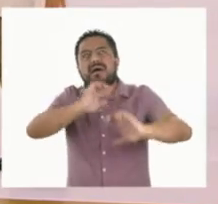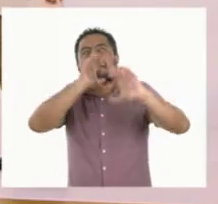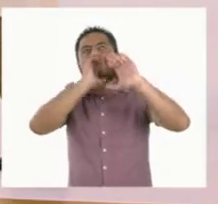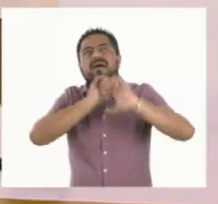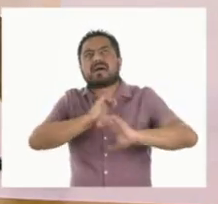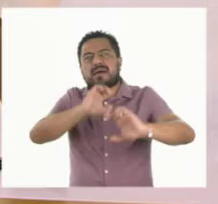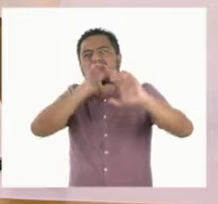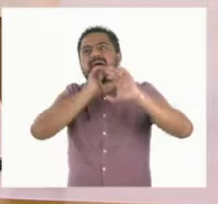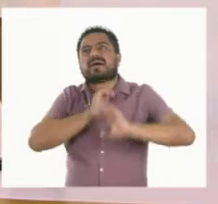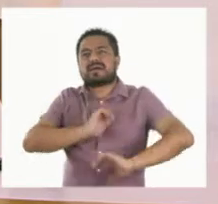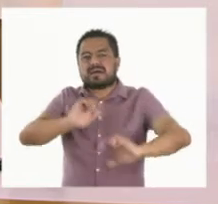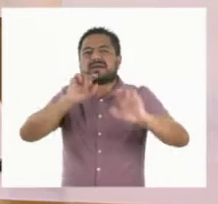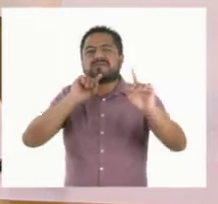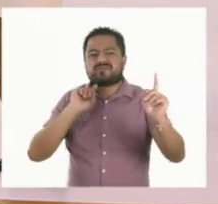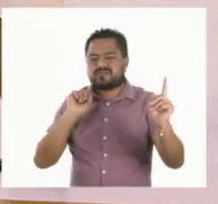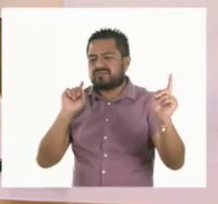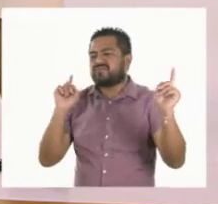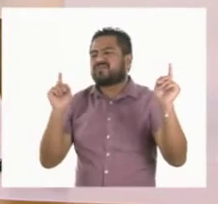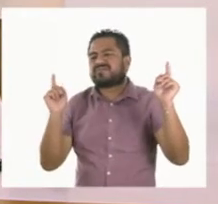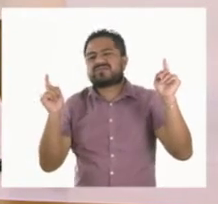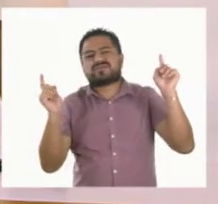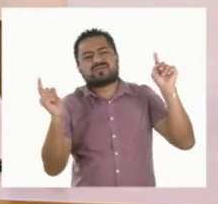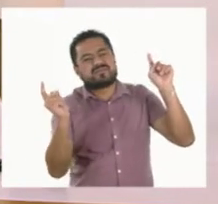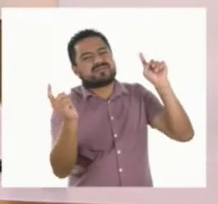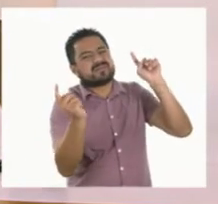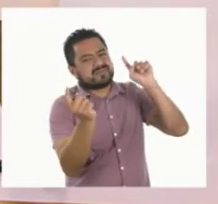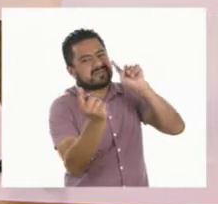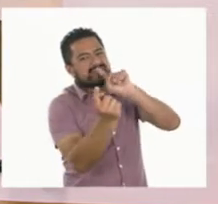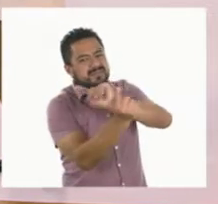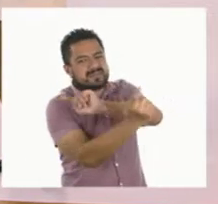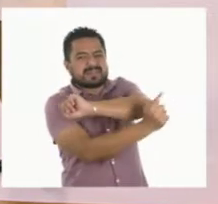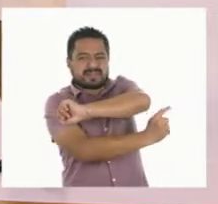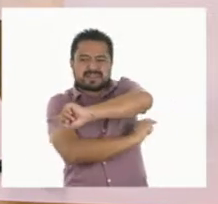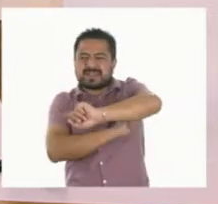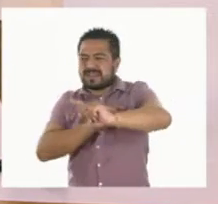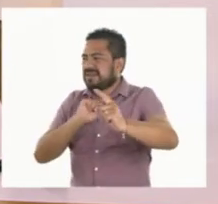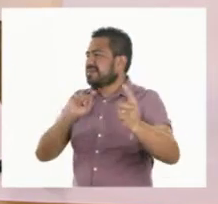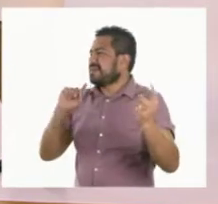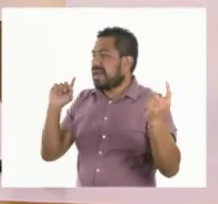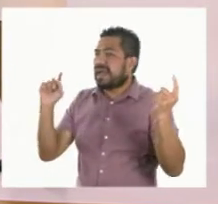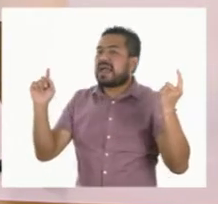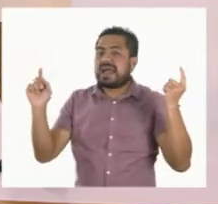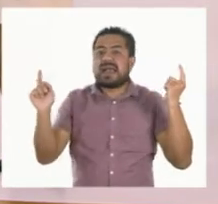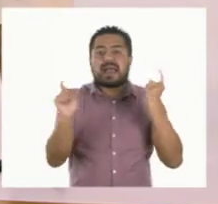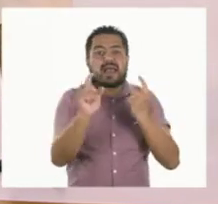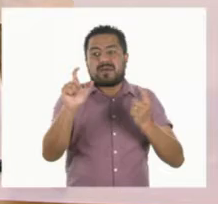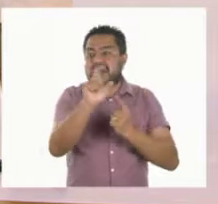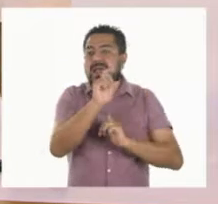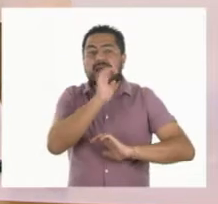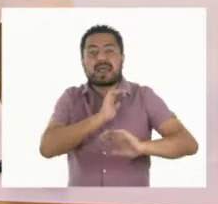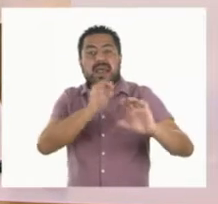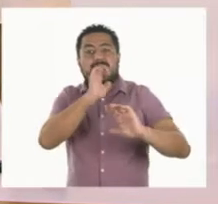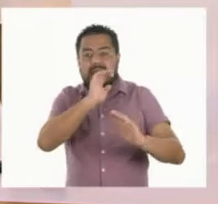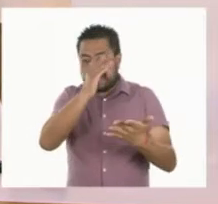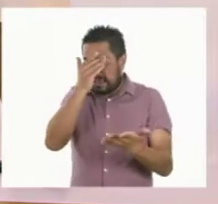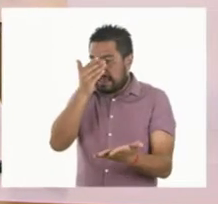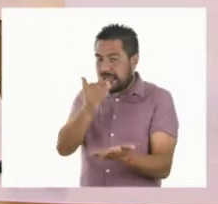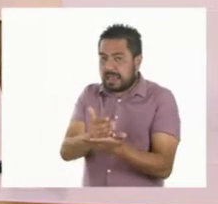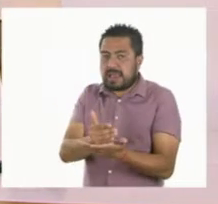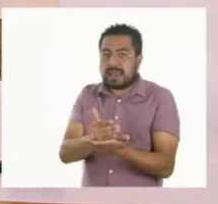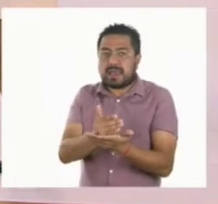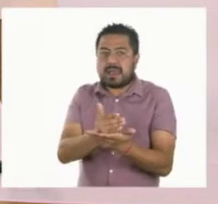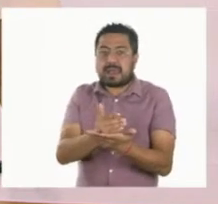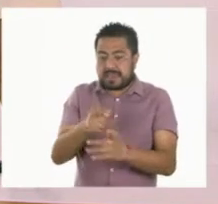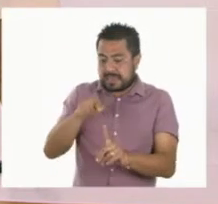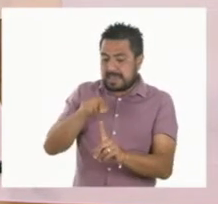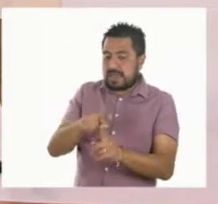canción, van girando de un lado para otro y en algún momento, cuando la canción lo indica, se detienen y alguien que